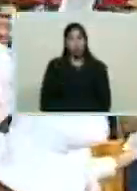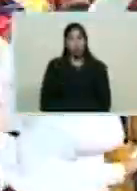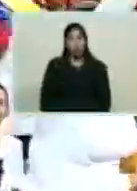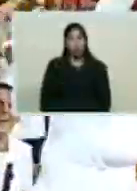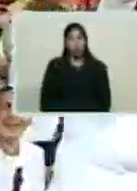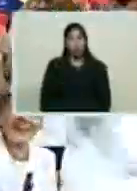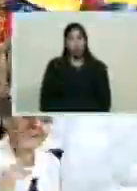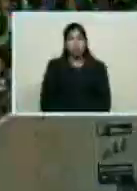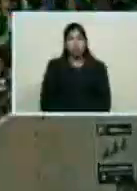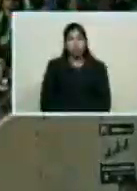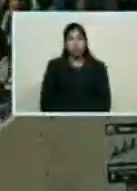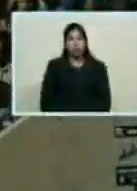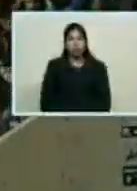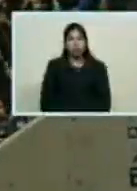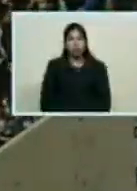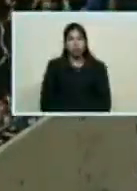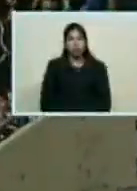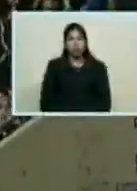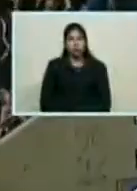maestro,